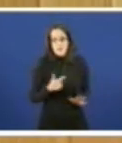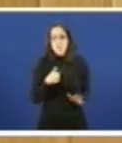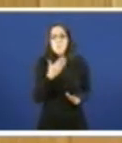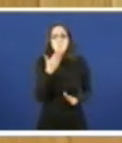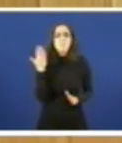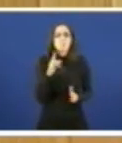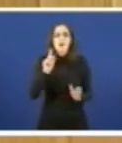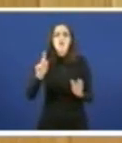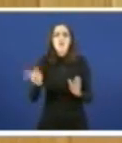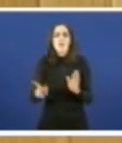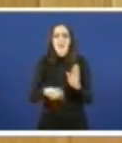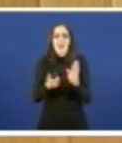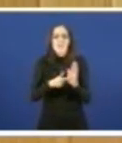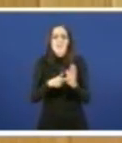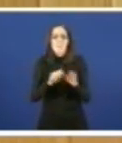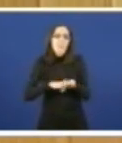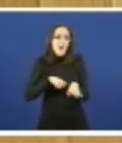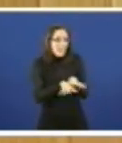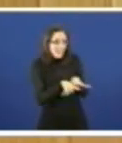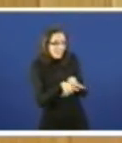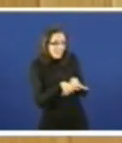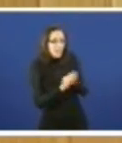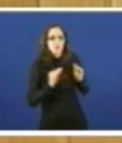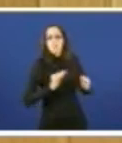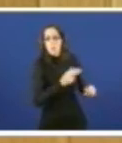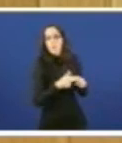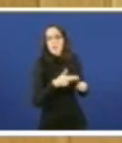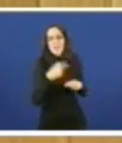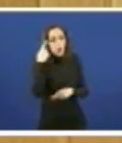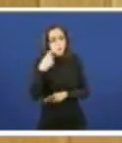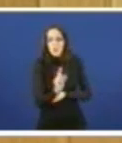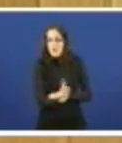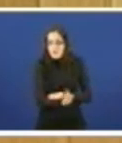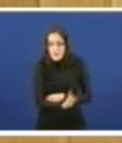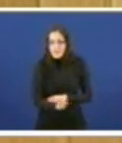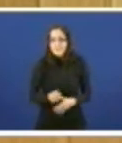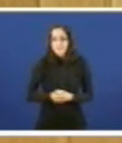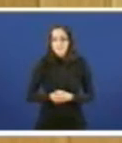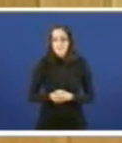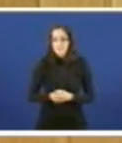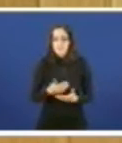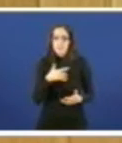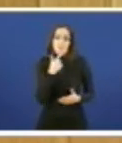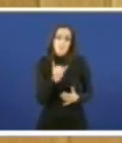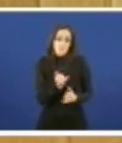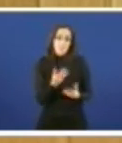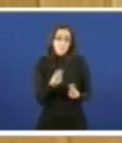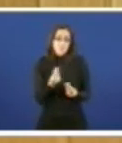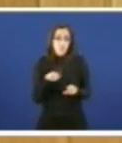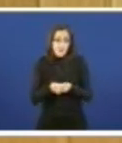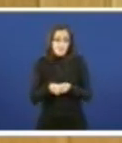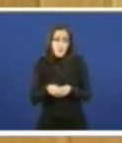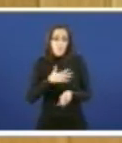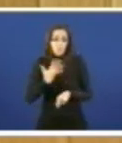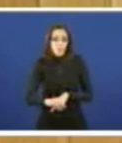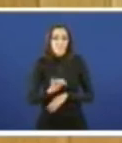unha disculpa para criticar a política cultural do Goberno galego. Que evidentemente ten moitas críticas. Esta